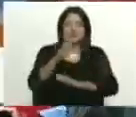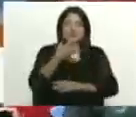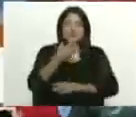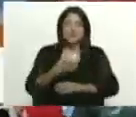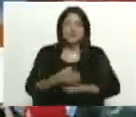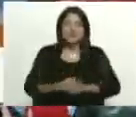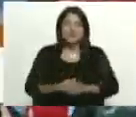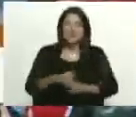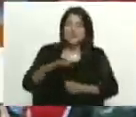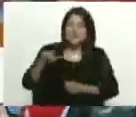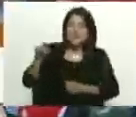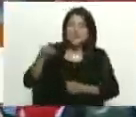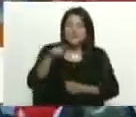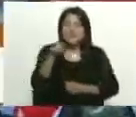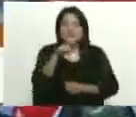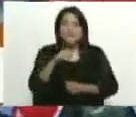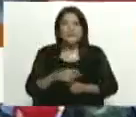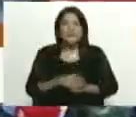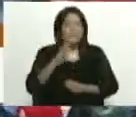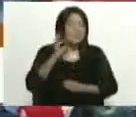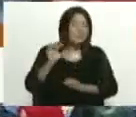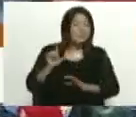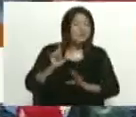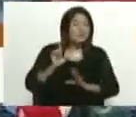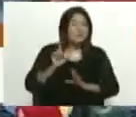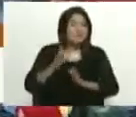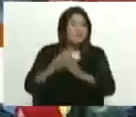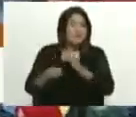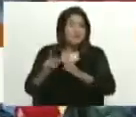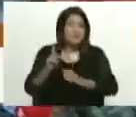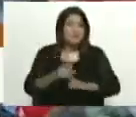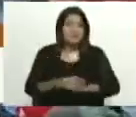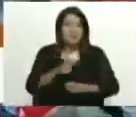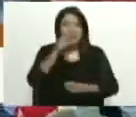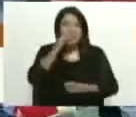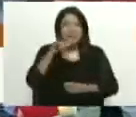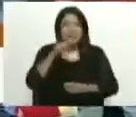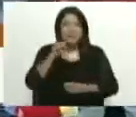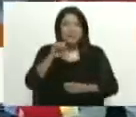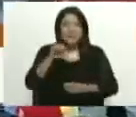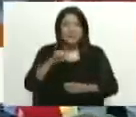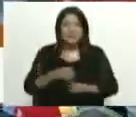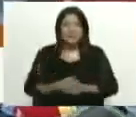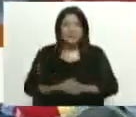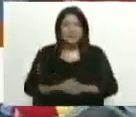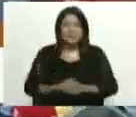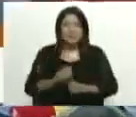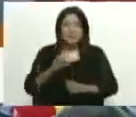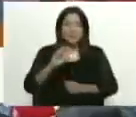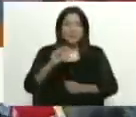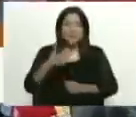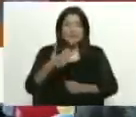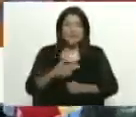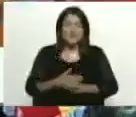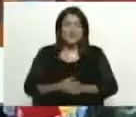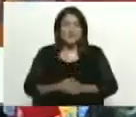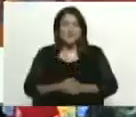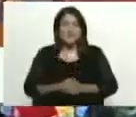¿Dónde está? La mosca, pues. José Parra, VC San Antonio.